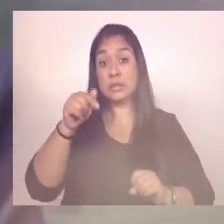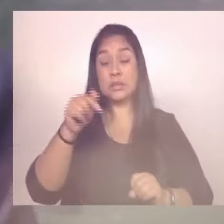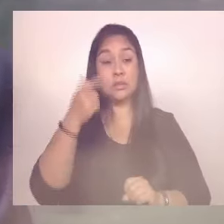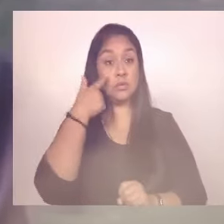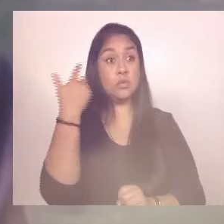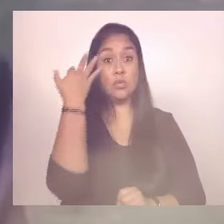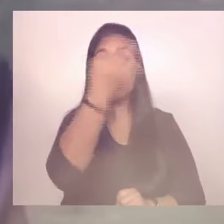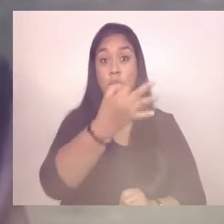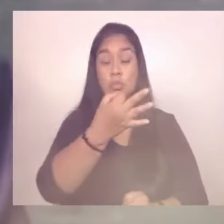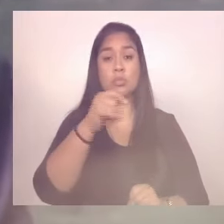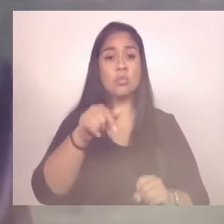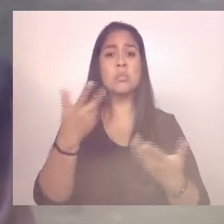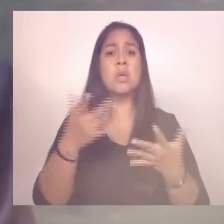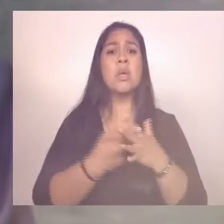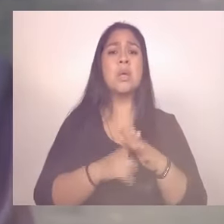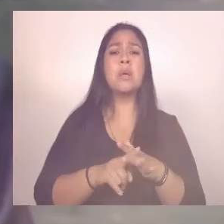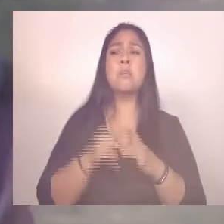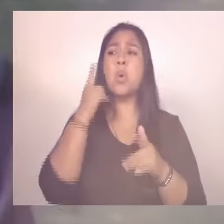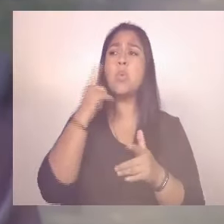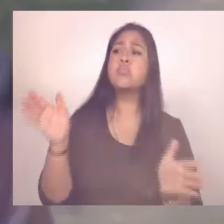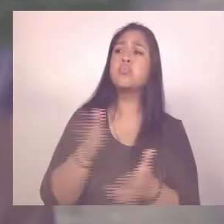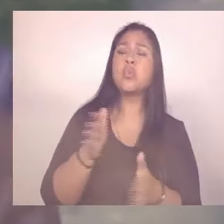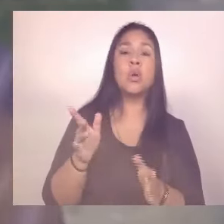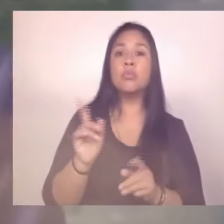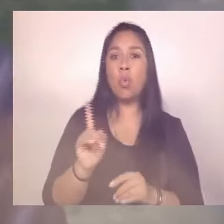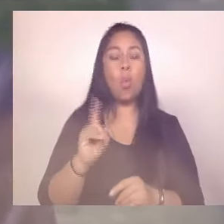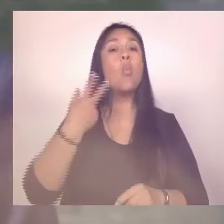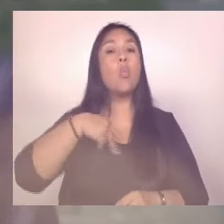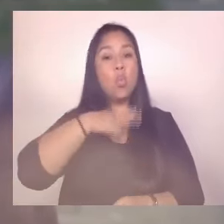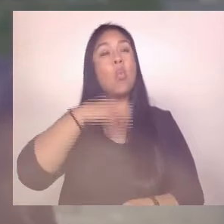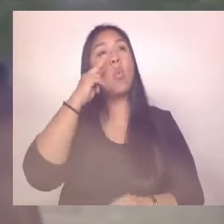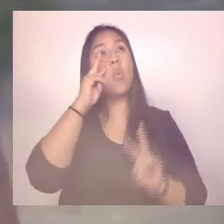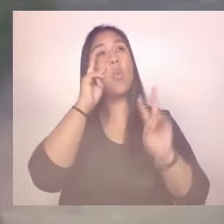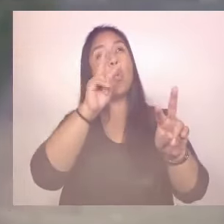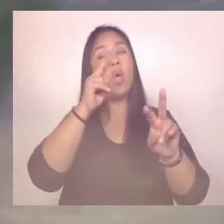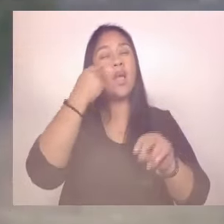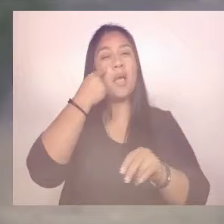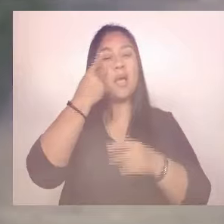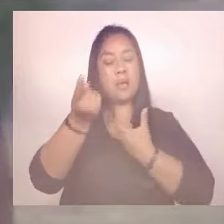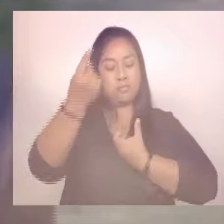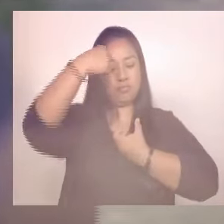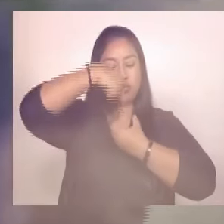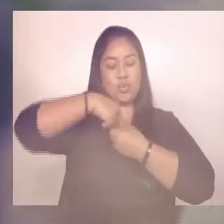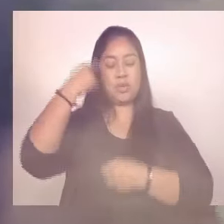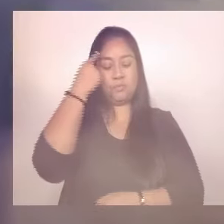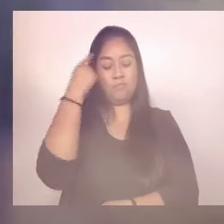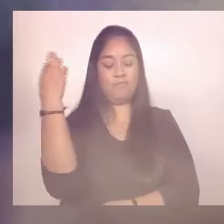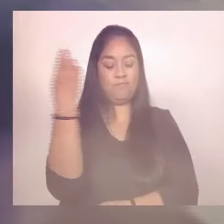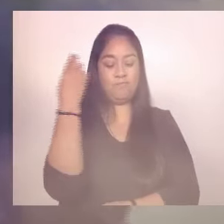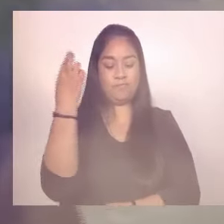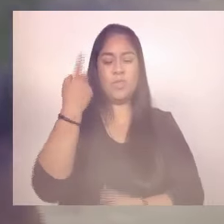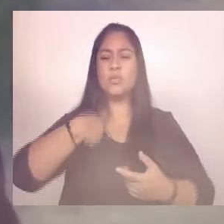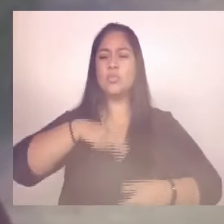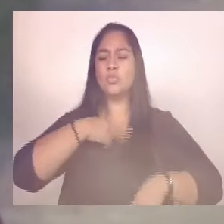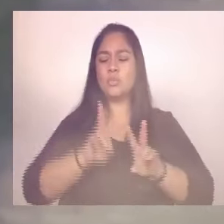Y este futuro no surge en el vacío. Lo hemos imaginado viendo hacia adentro, hacia nuestros principios,